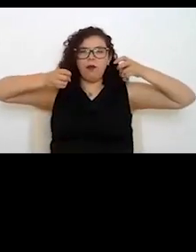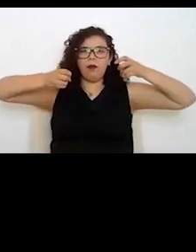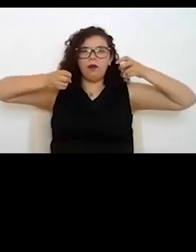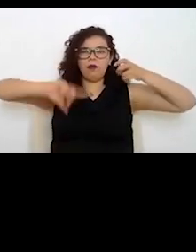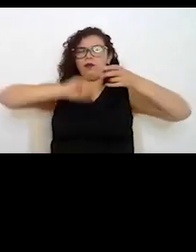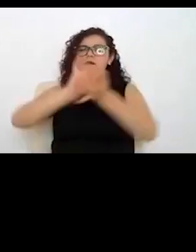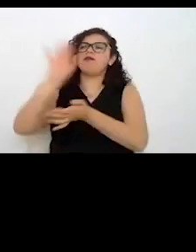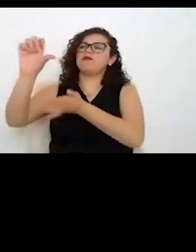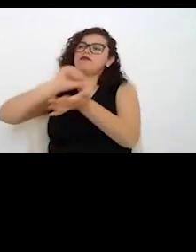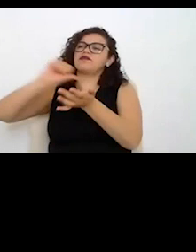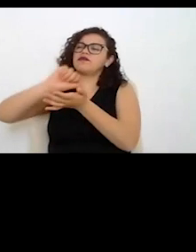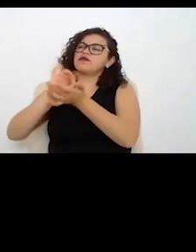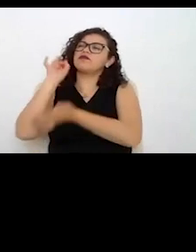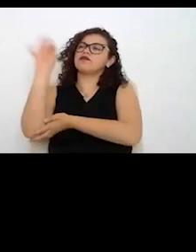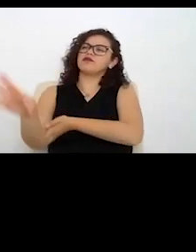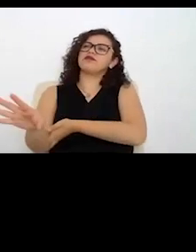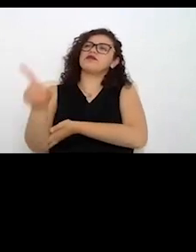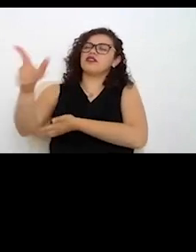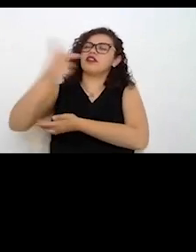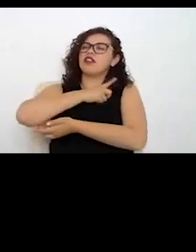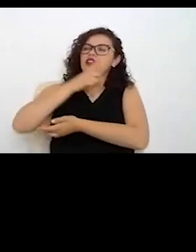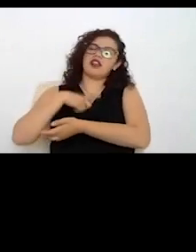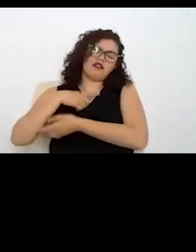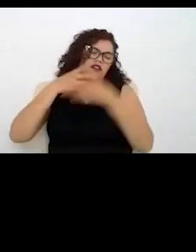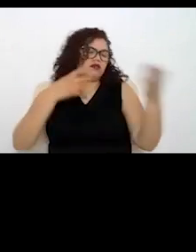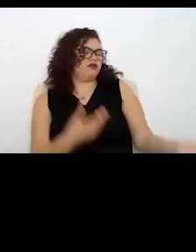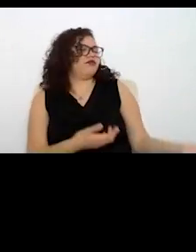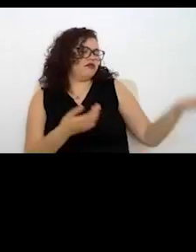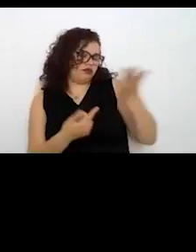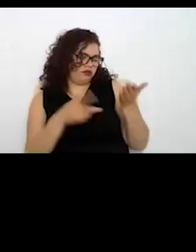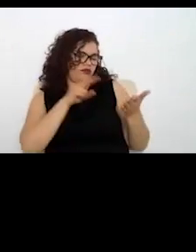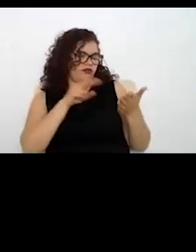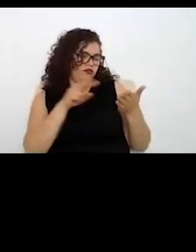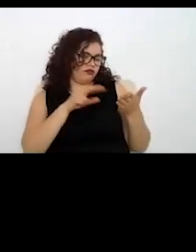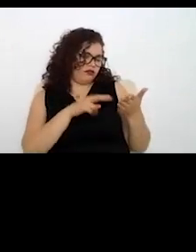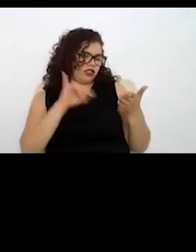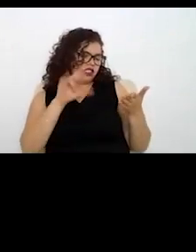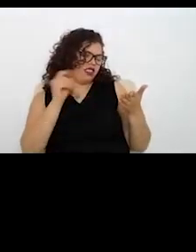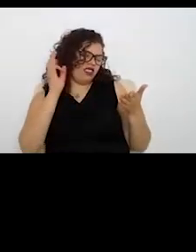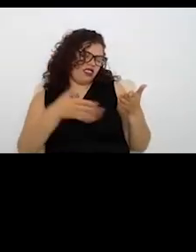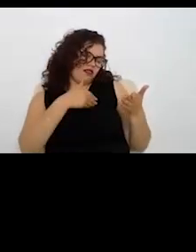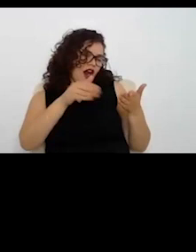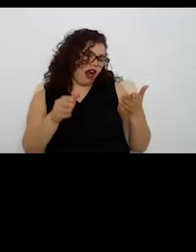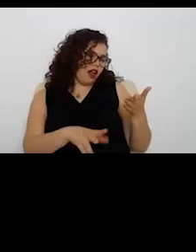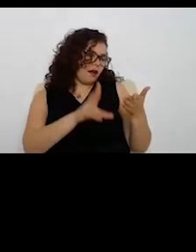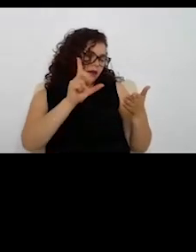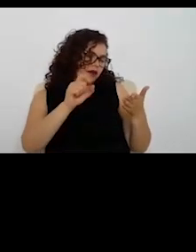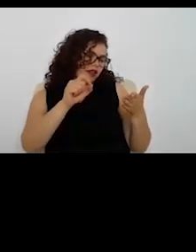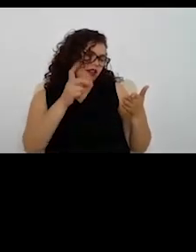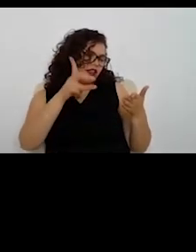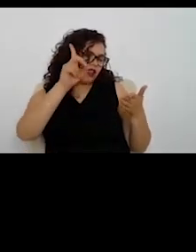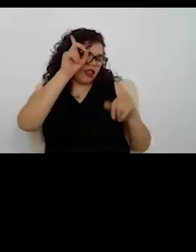al centro, y el centro tiene que contestarte respecto de la admisión o desechamiento de tu reglamento interior de trabajo dentro de 20 días